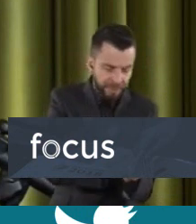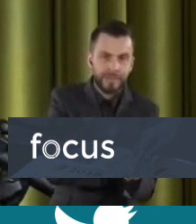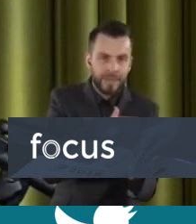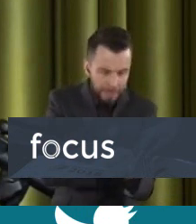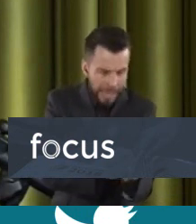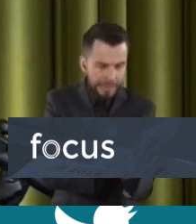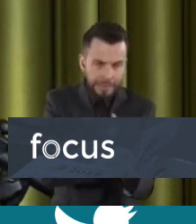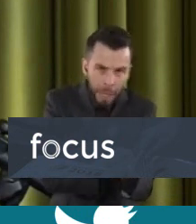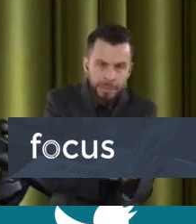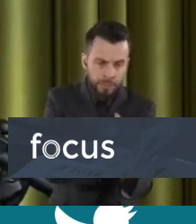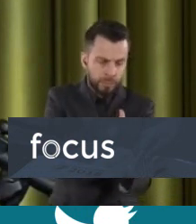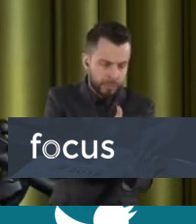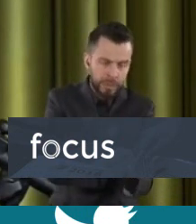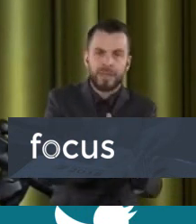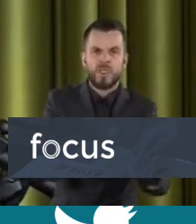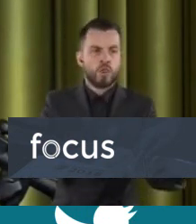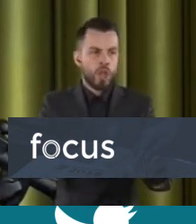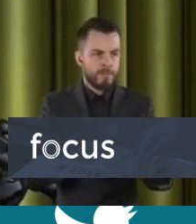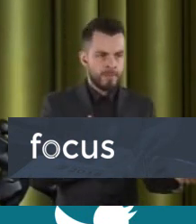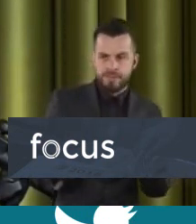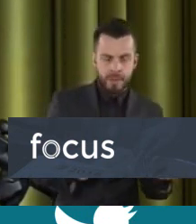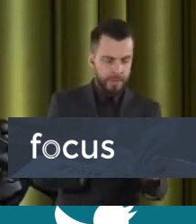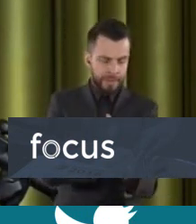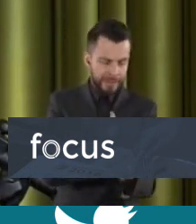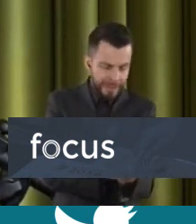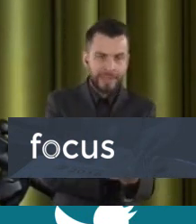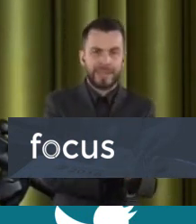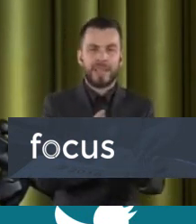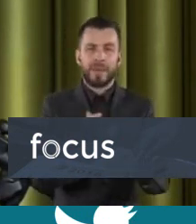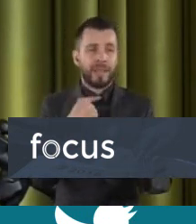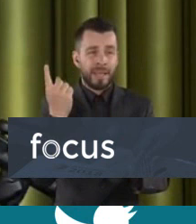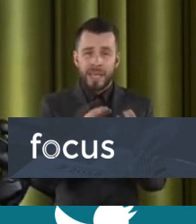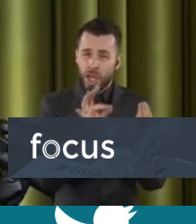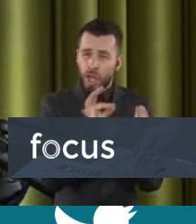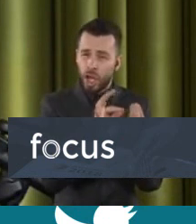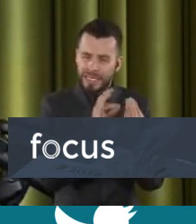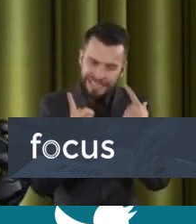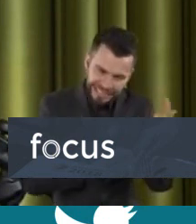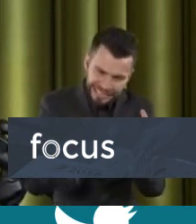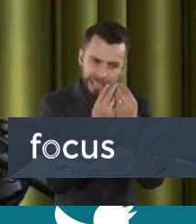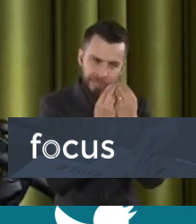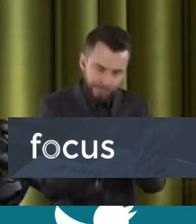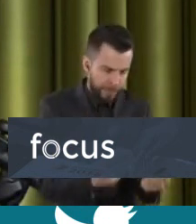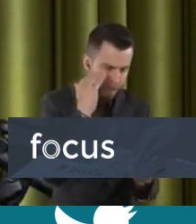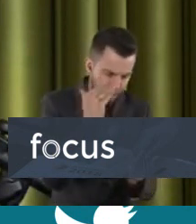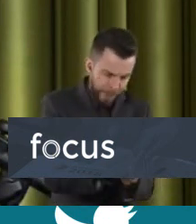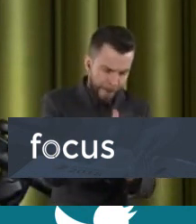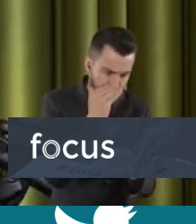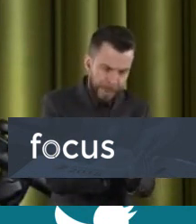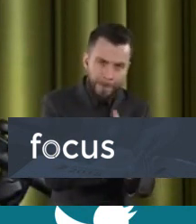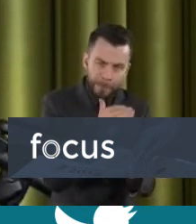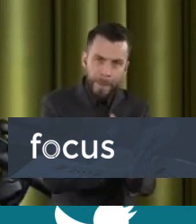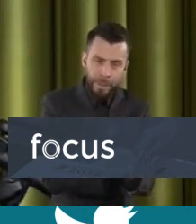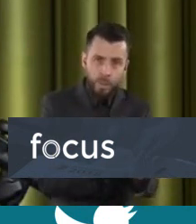zonas, el problema del control territorial, la lucha contra las drogas. Todo está en